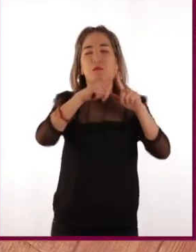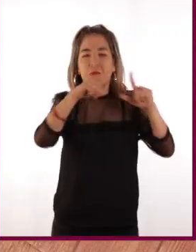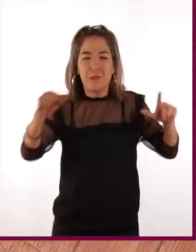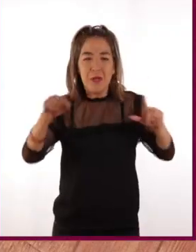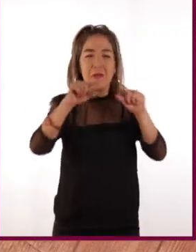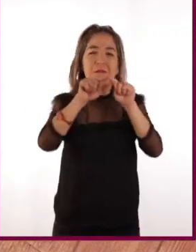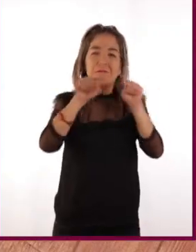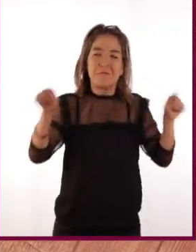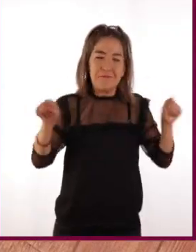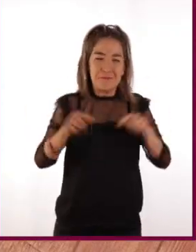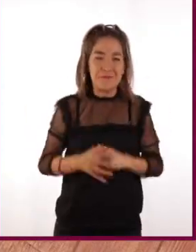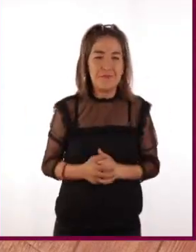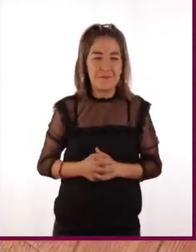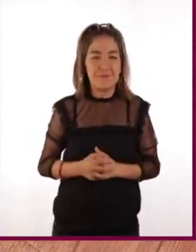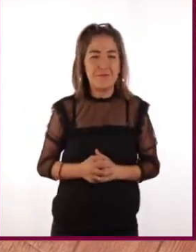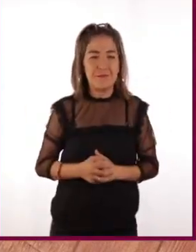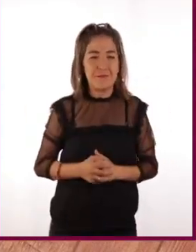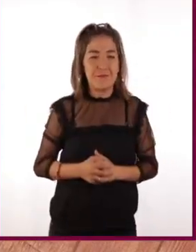horizontales.